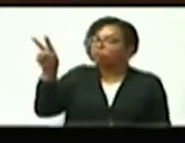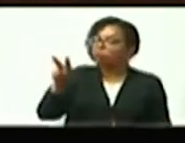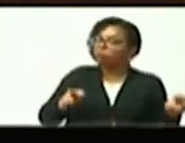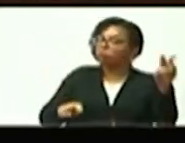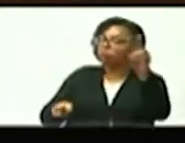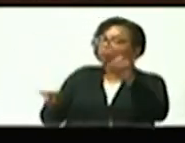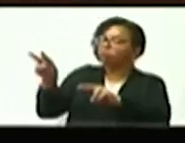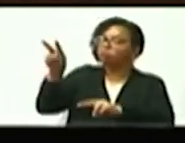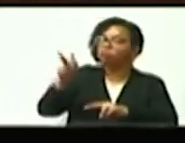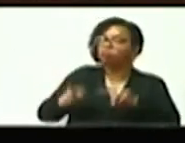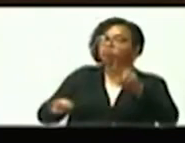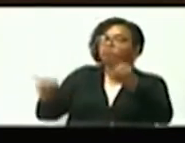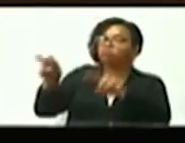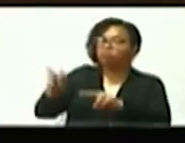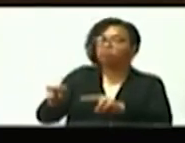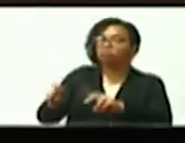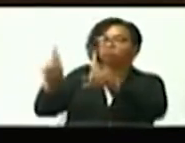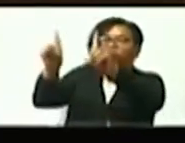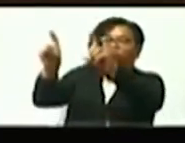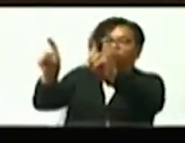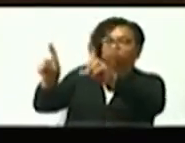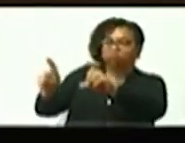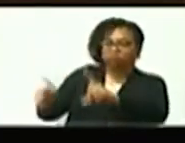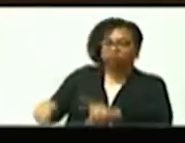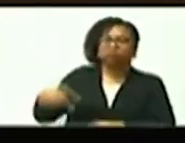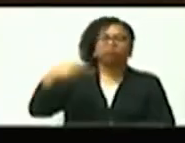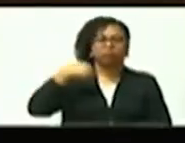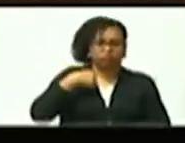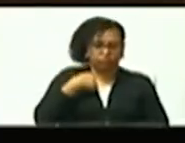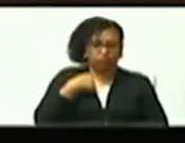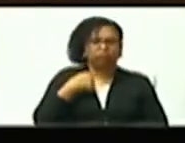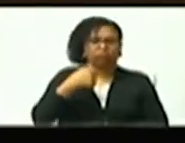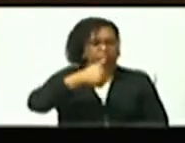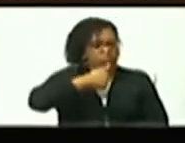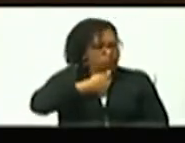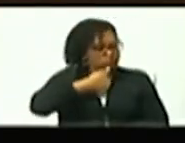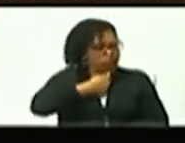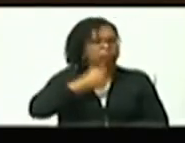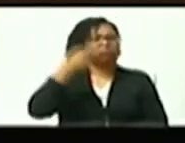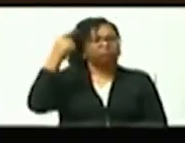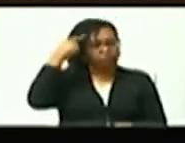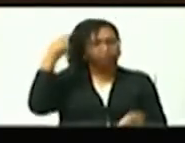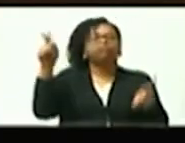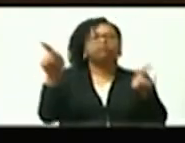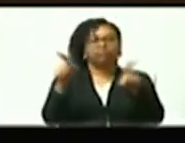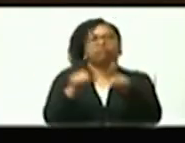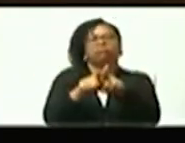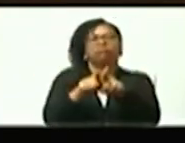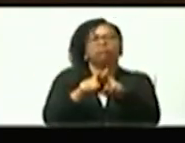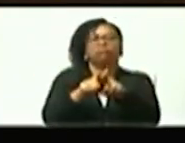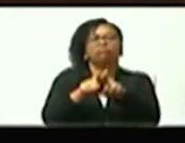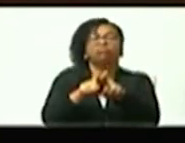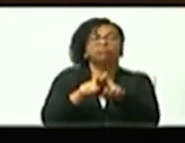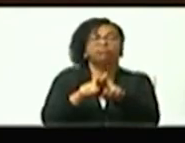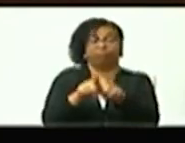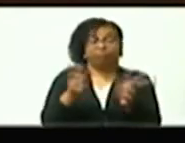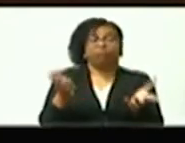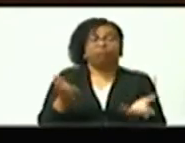de crédito. Yo personalmente estoy de acuerdo con eso. Incluso, diputado José